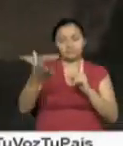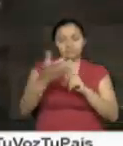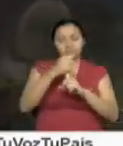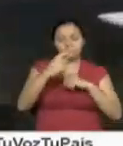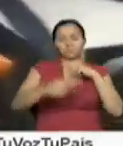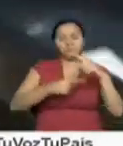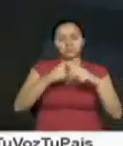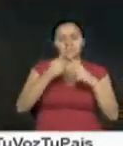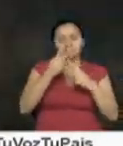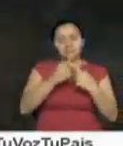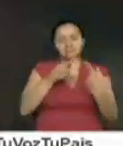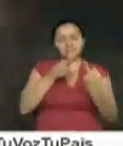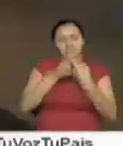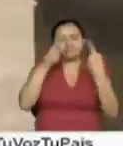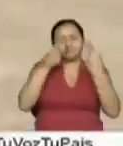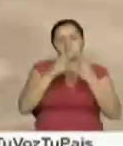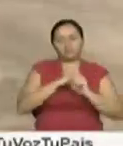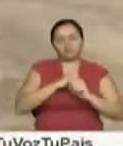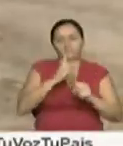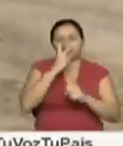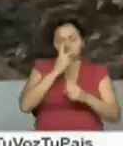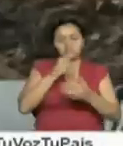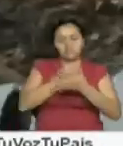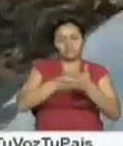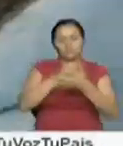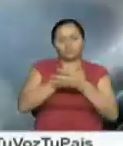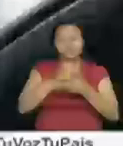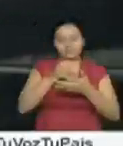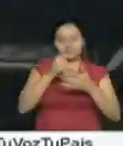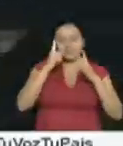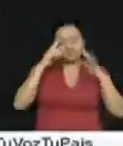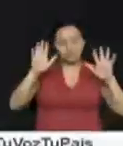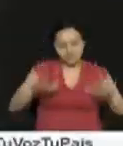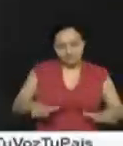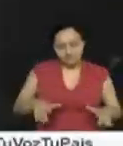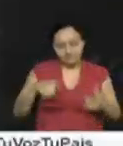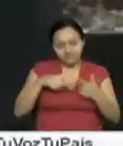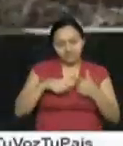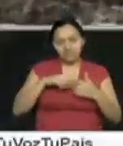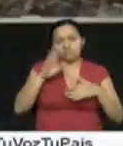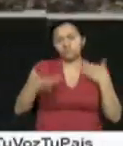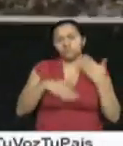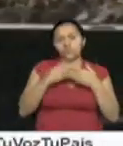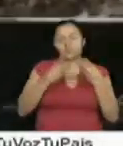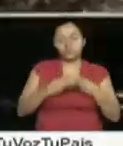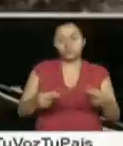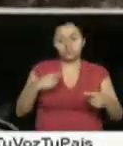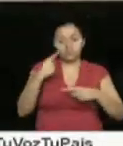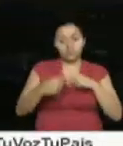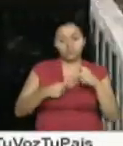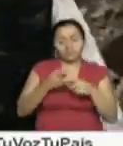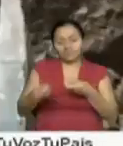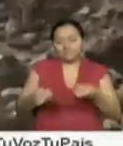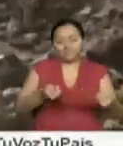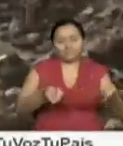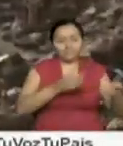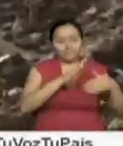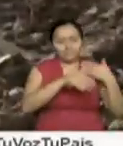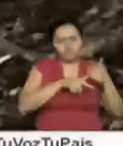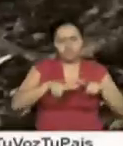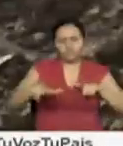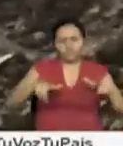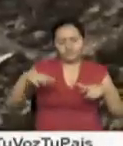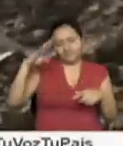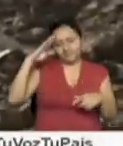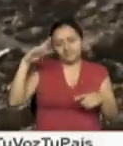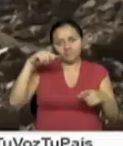a través de un ataque sorpresa contra combatientes del grupo Estado Islámico. Las tropas también se hicieron con el control de las instalaciones de la